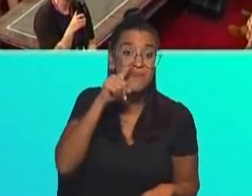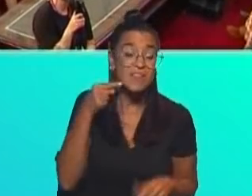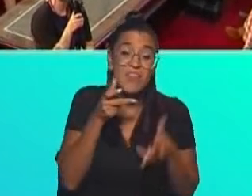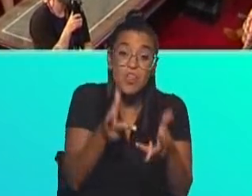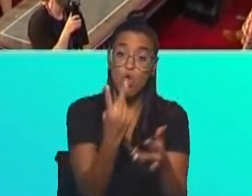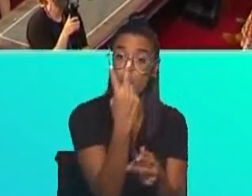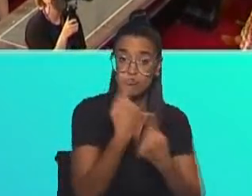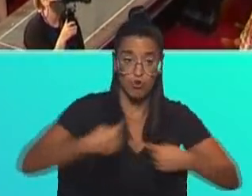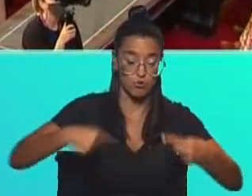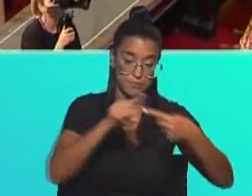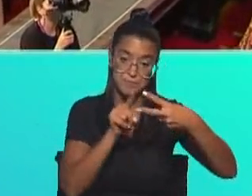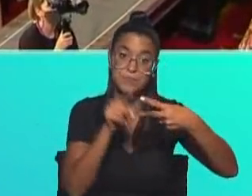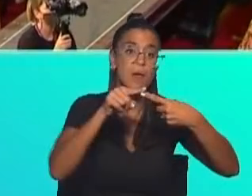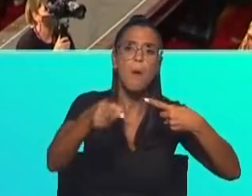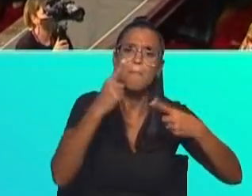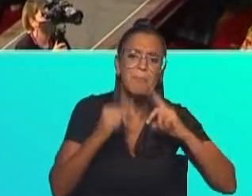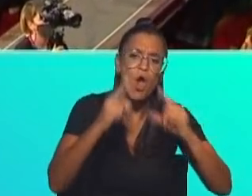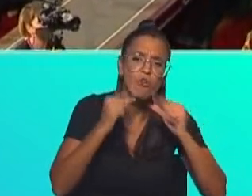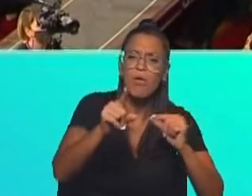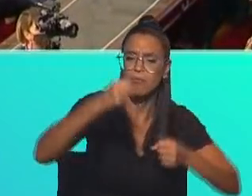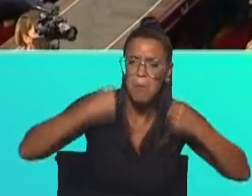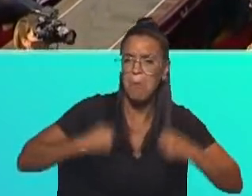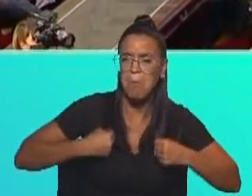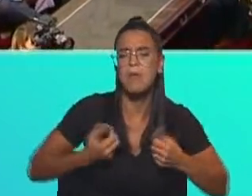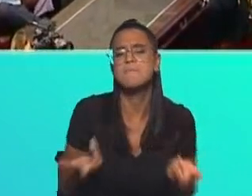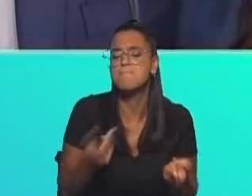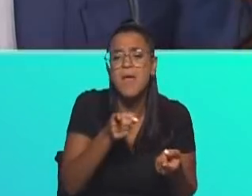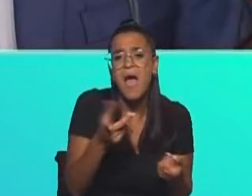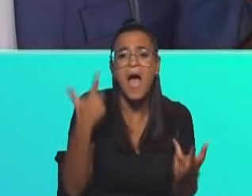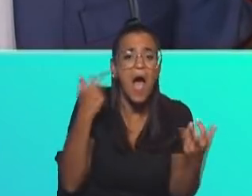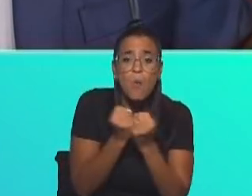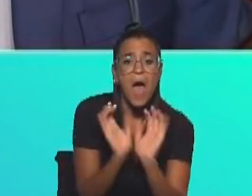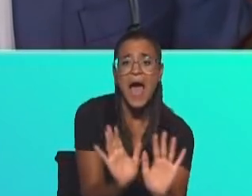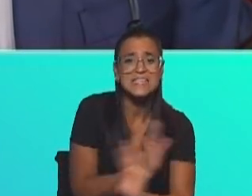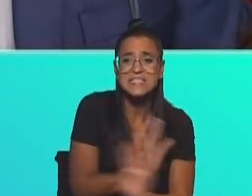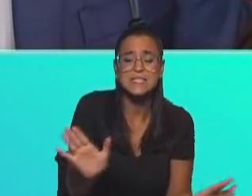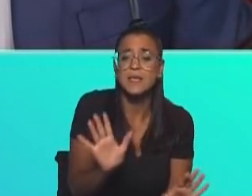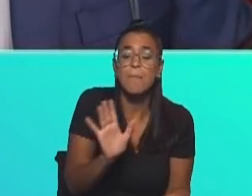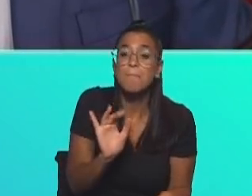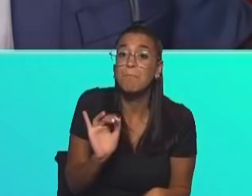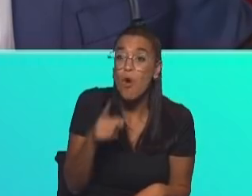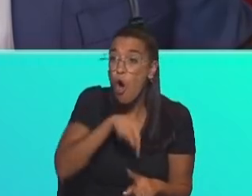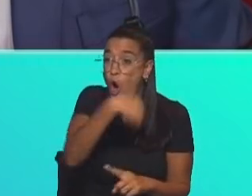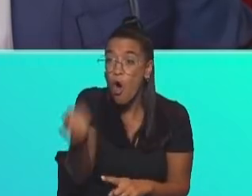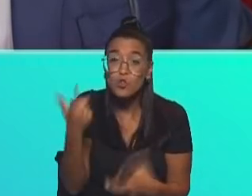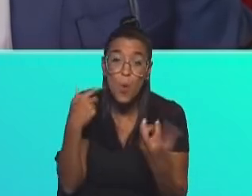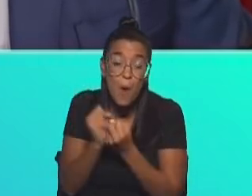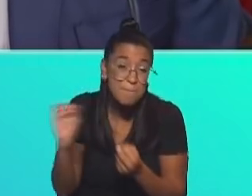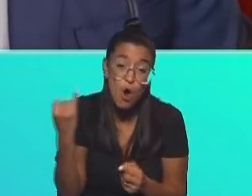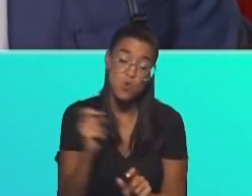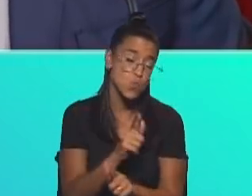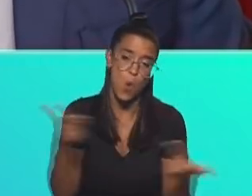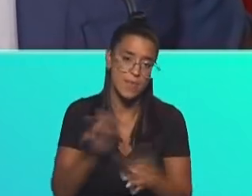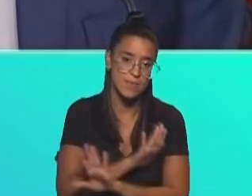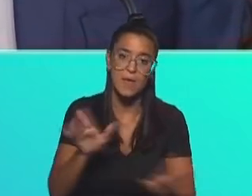dos cosas. Es, por más que protesten, por más que pataleen, el acuerdo es este. No hay mejor acuerdo que este. Ratificó esa posición del gobierno.